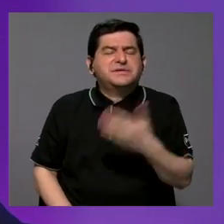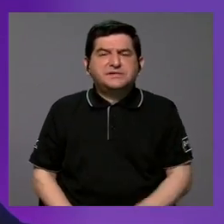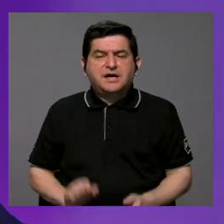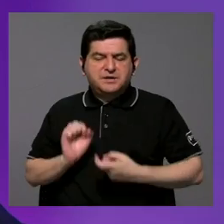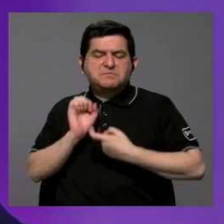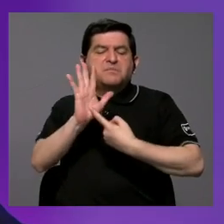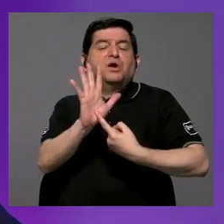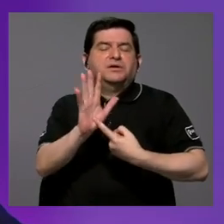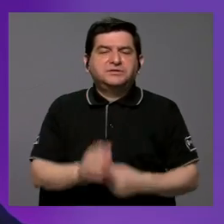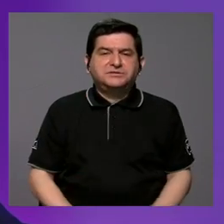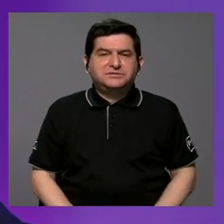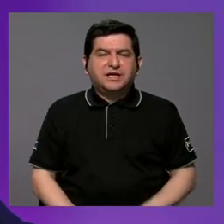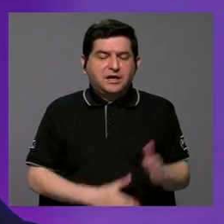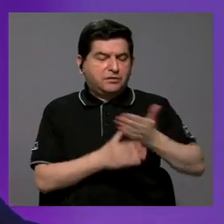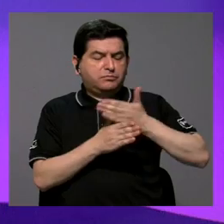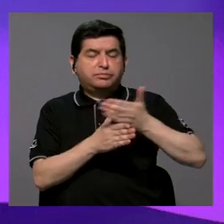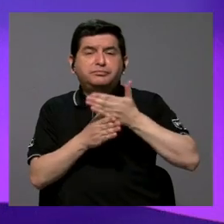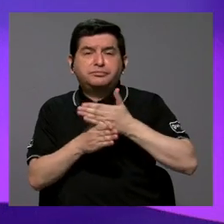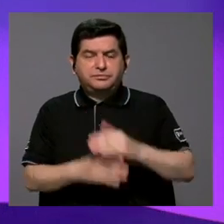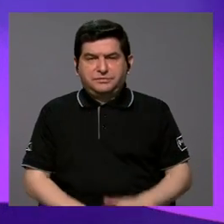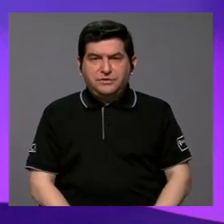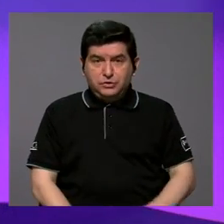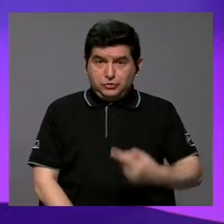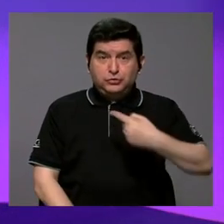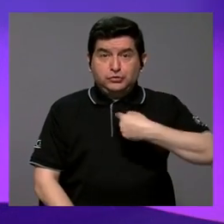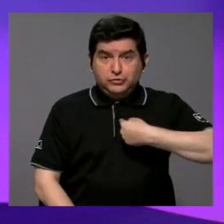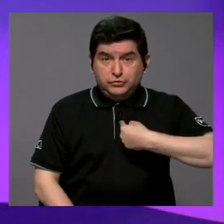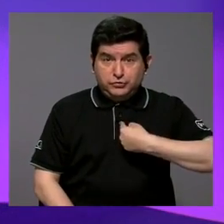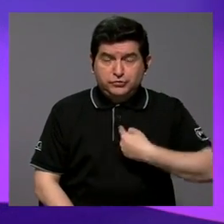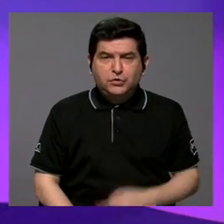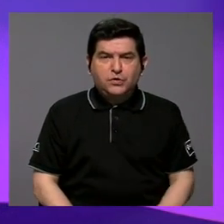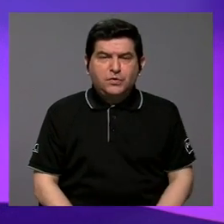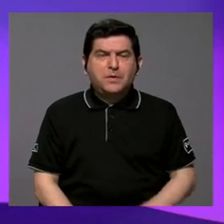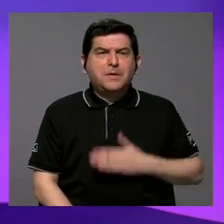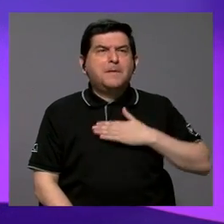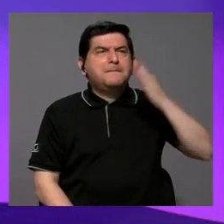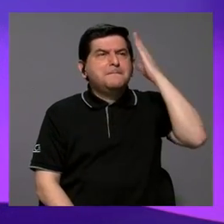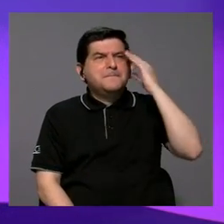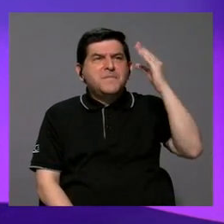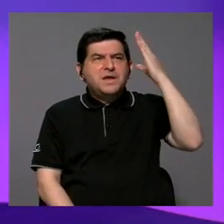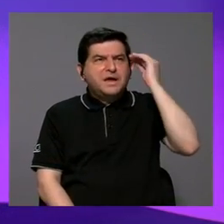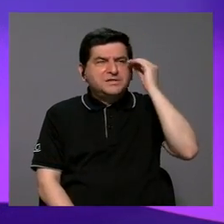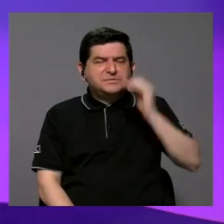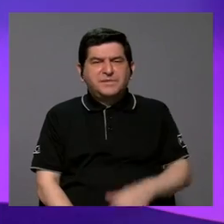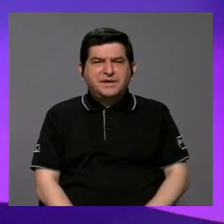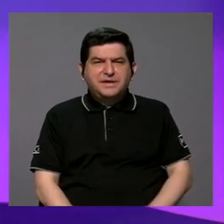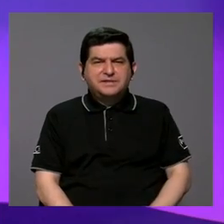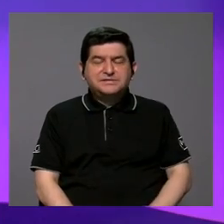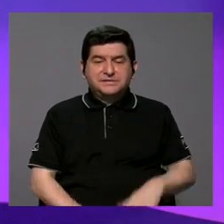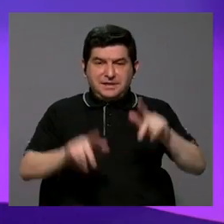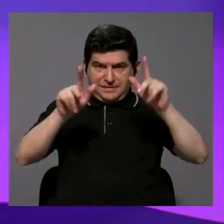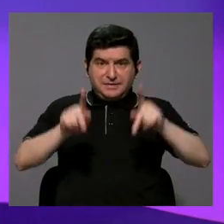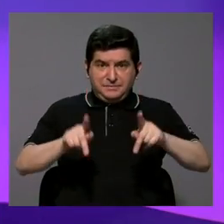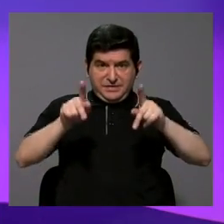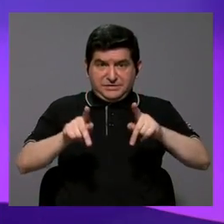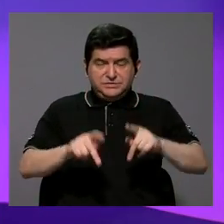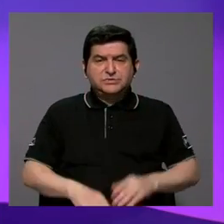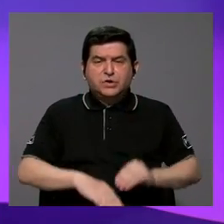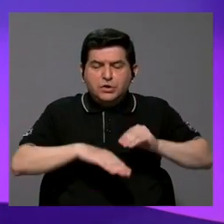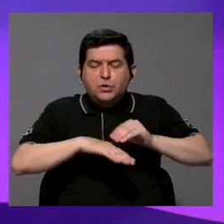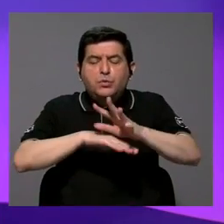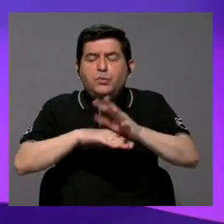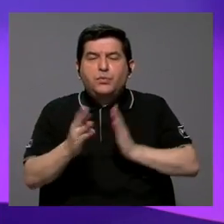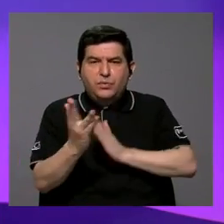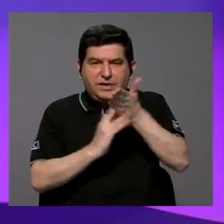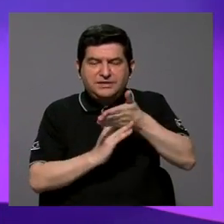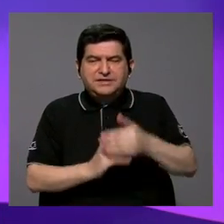¿Qué quería compartir? ¿Cómo iba a lograr canalizar mi experiencia como persona por medio